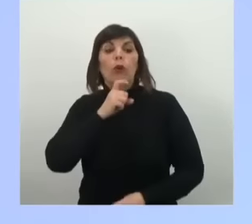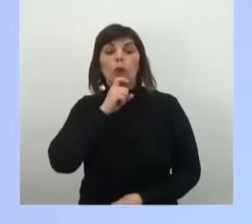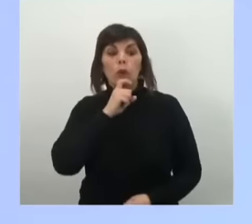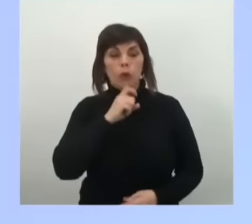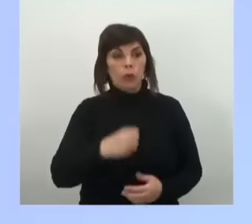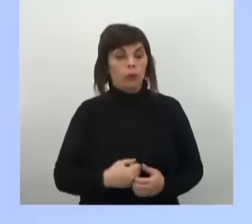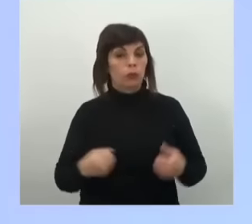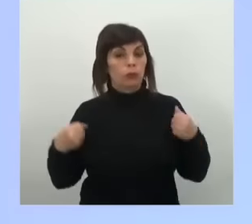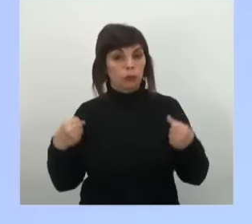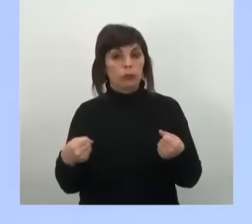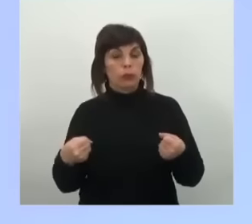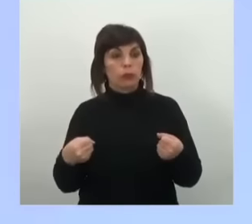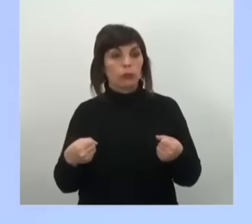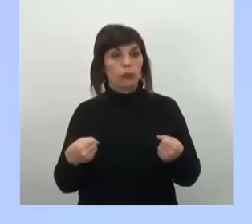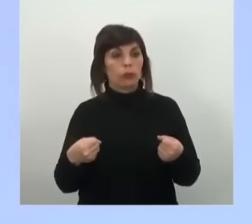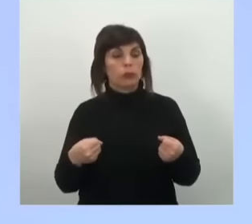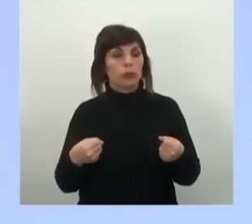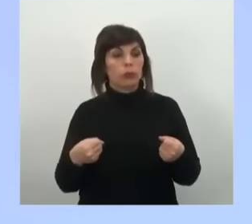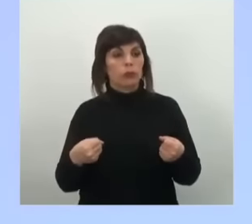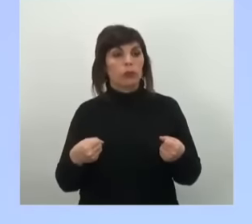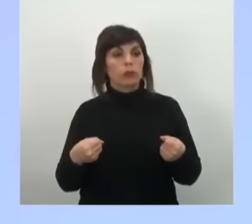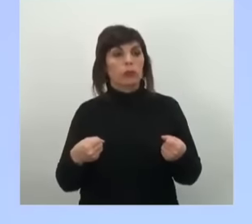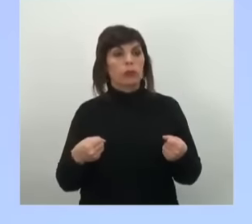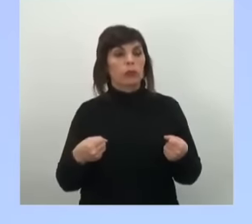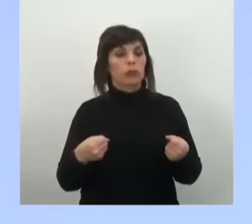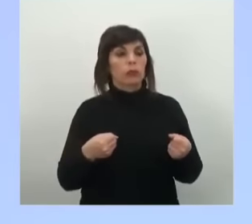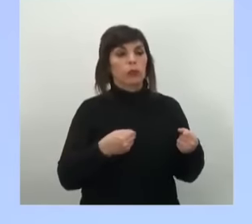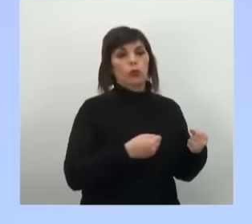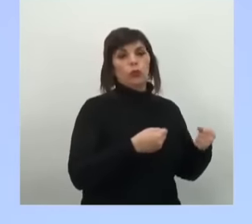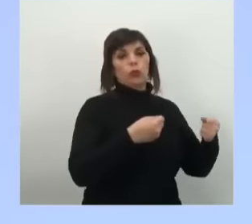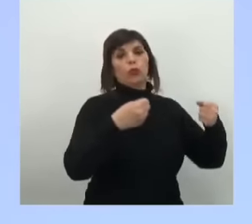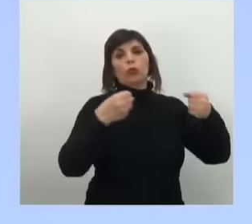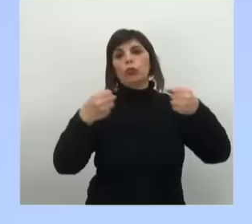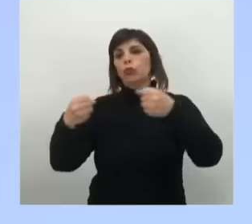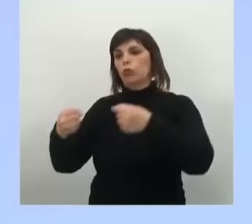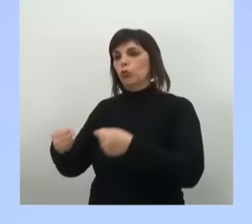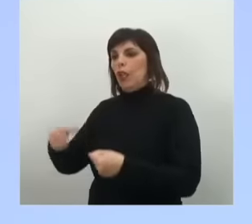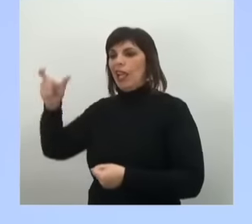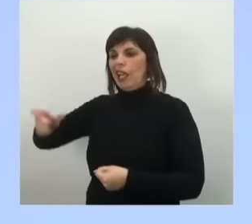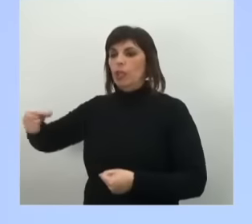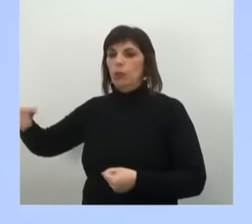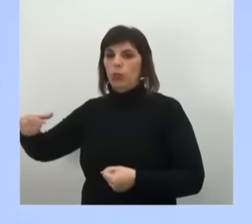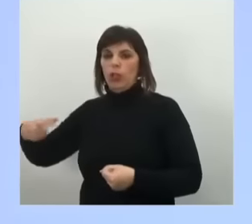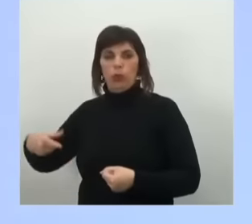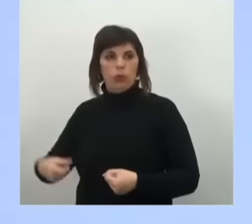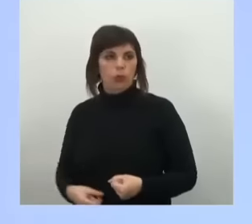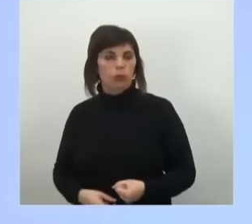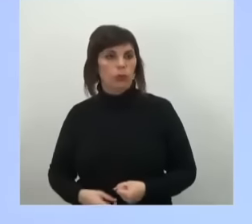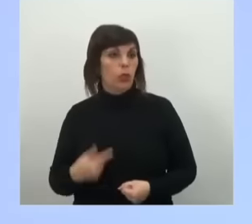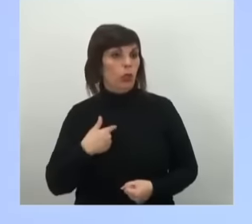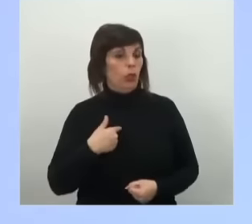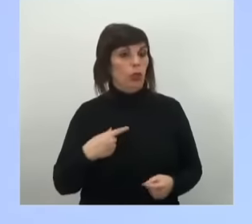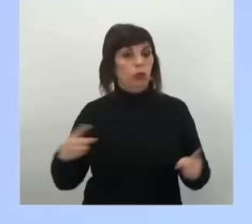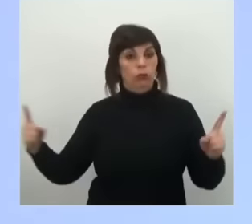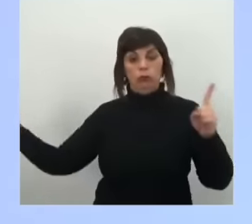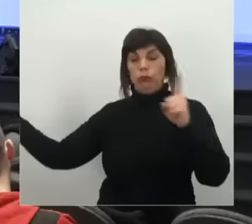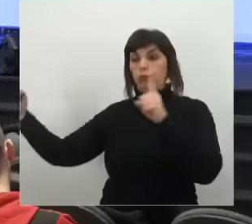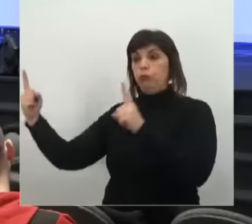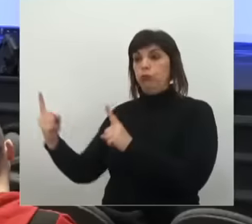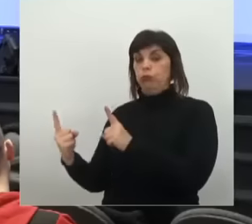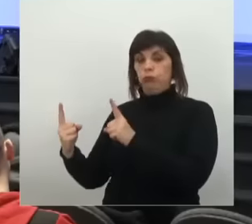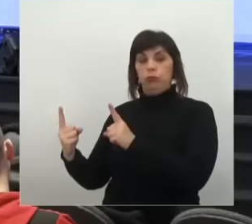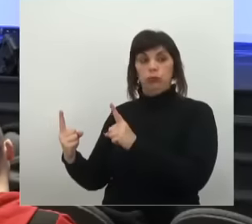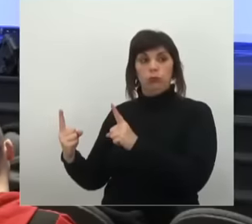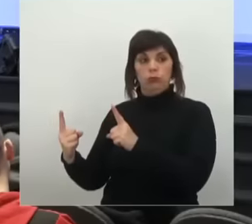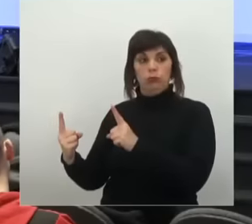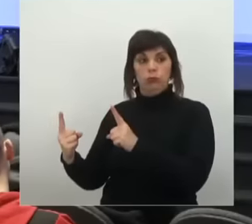agarrar el auto y poner el rostro delante del deudor aquel que yo era el deudor Y aquel era la